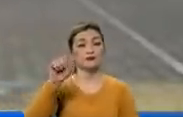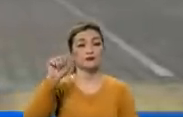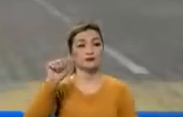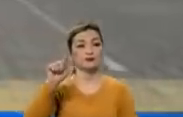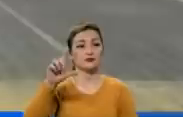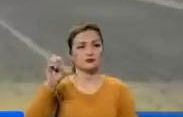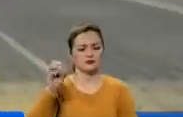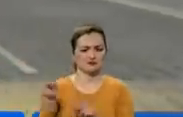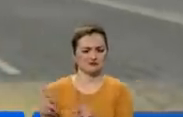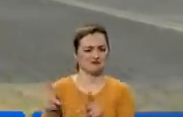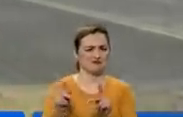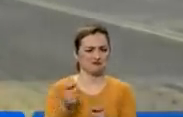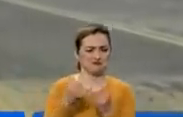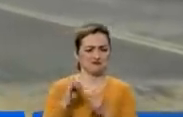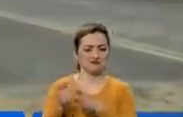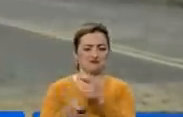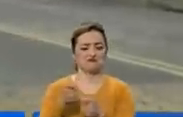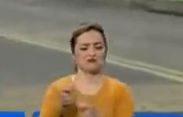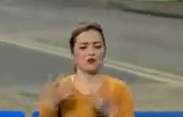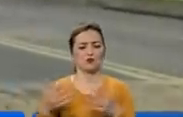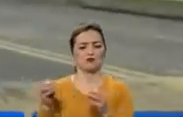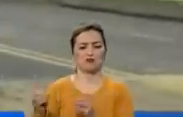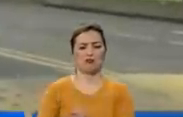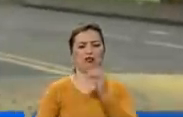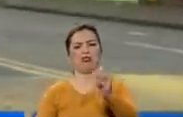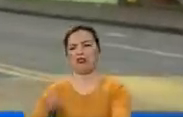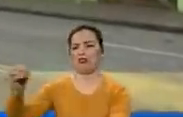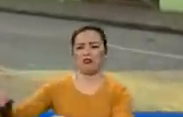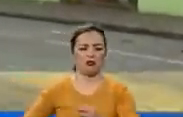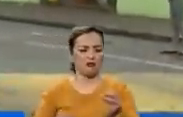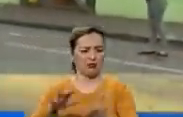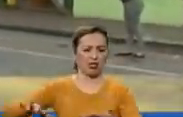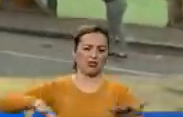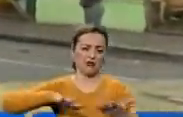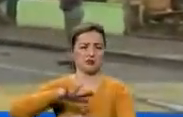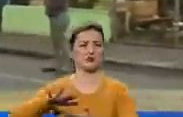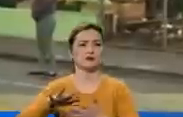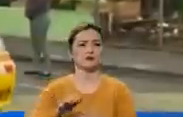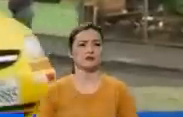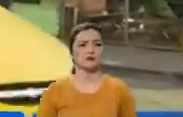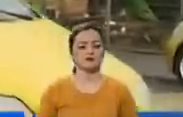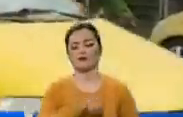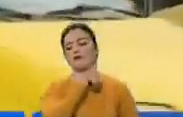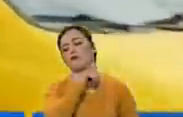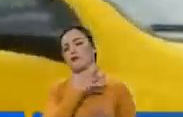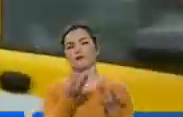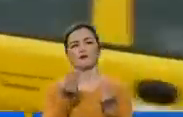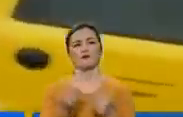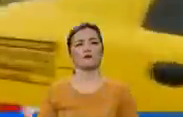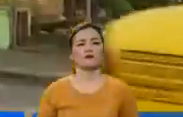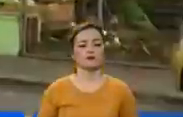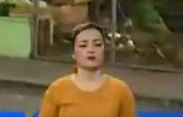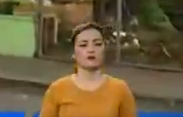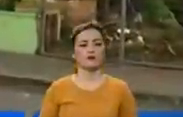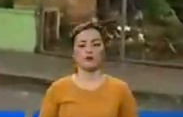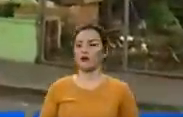esos comerciantes y por eso que se ha generado el desorden y por ende el acompañamiento, el advenimiento también de la delincuencia, señorita. ¿Qué